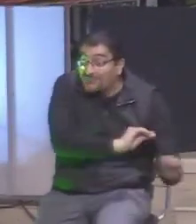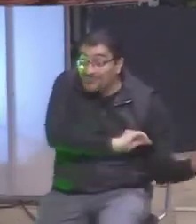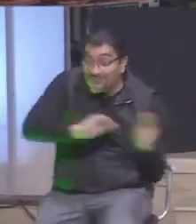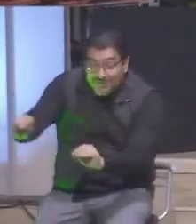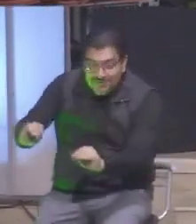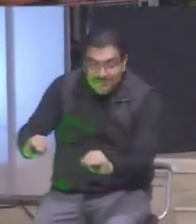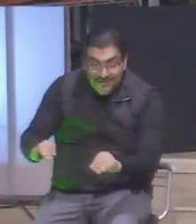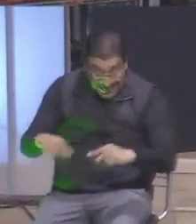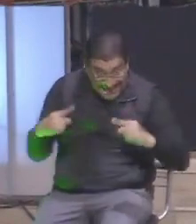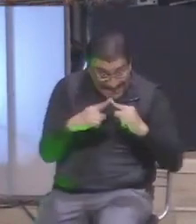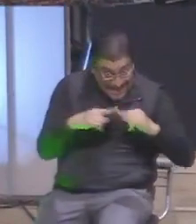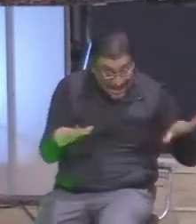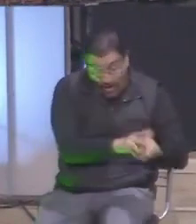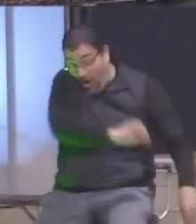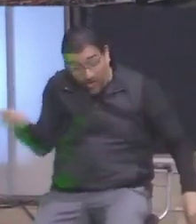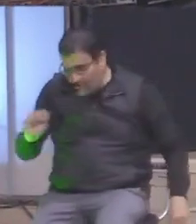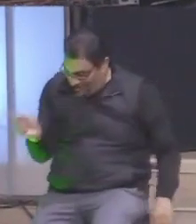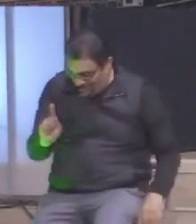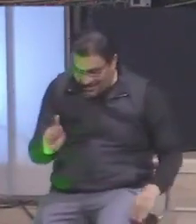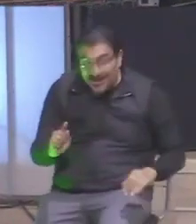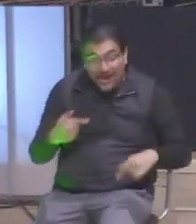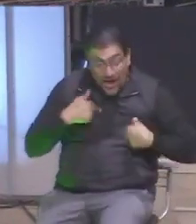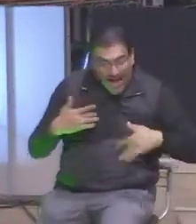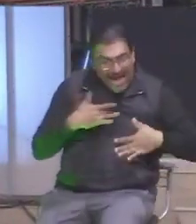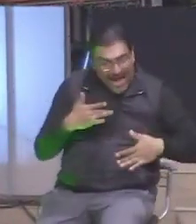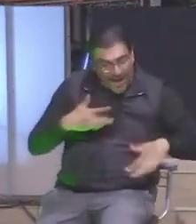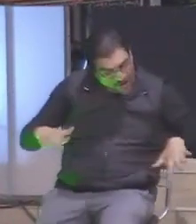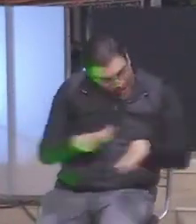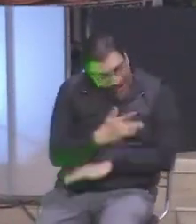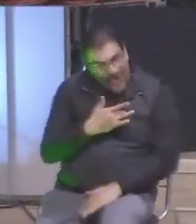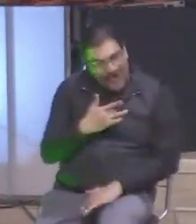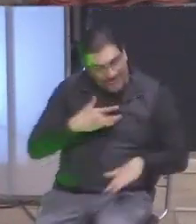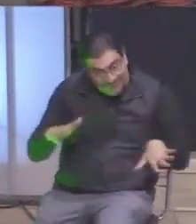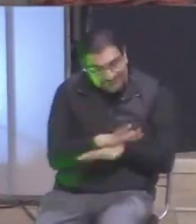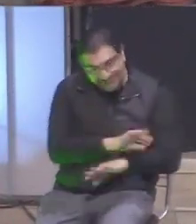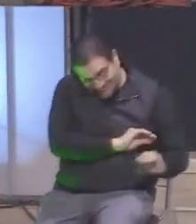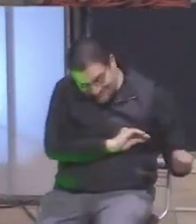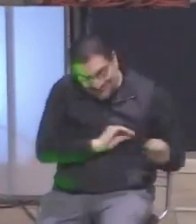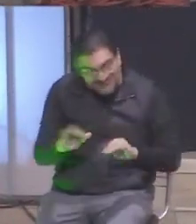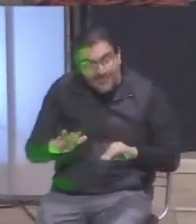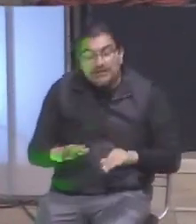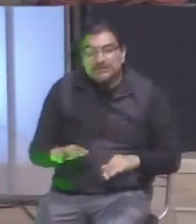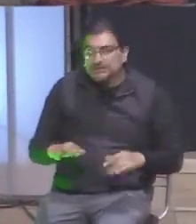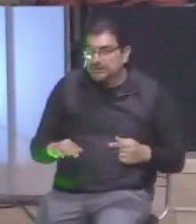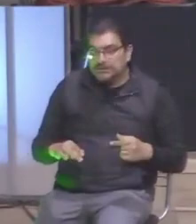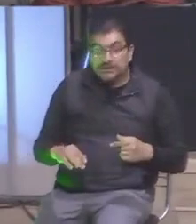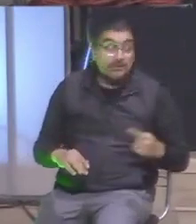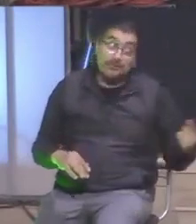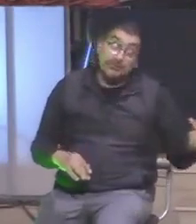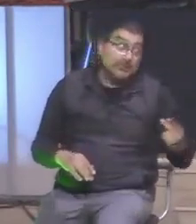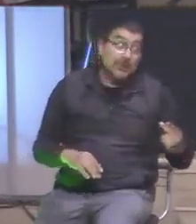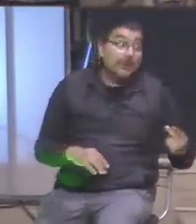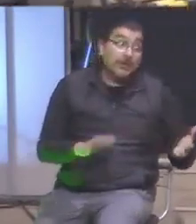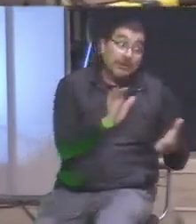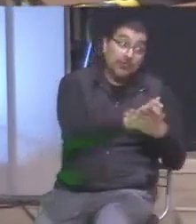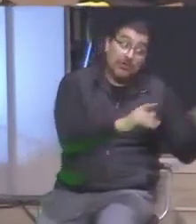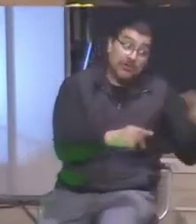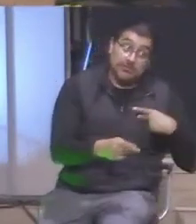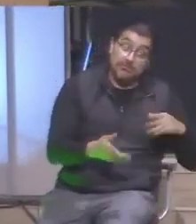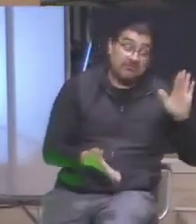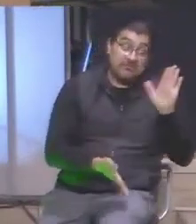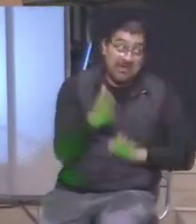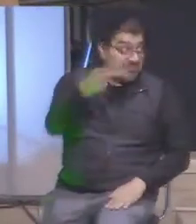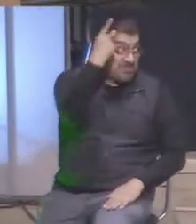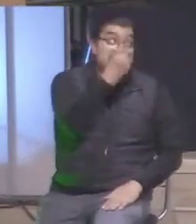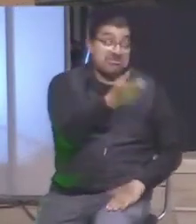iglesia sino que muévete espiritualmente dice Oye petunia el pastor dijo que nos fuéramos nos vamos y se